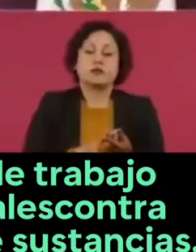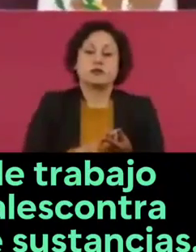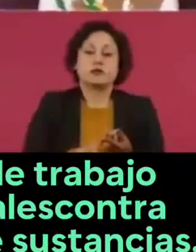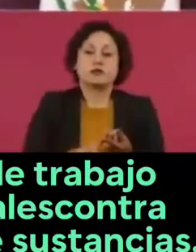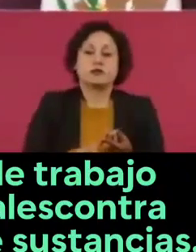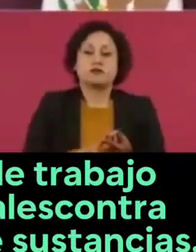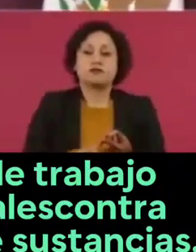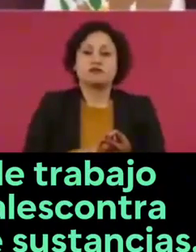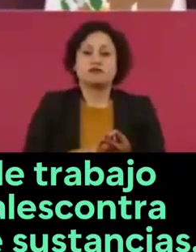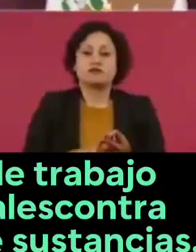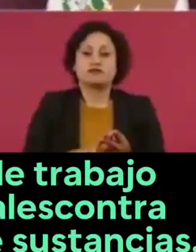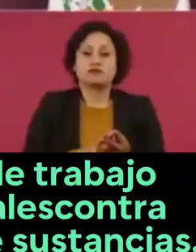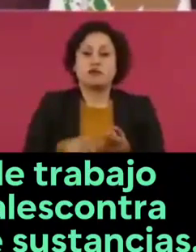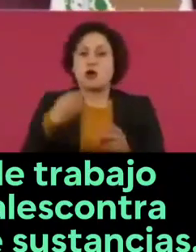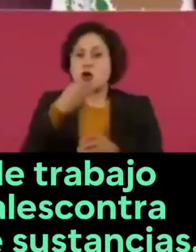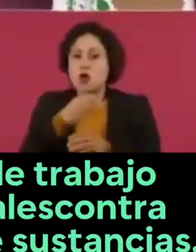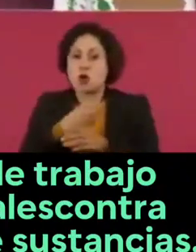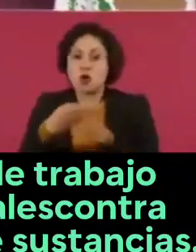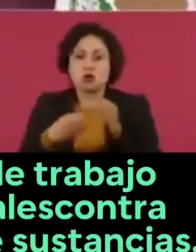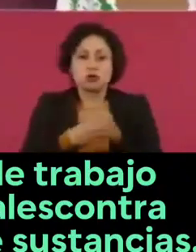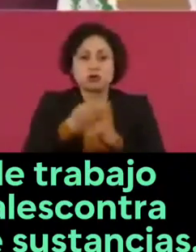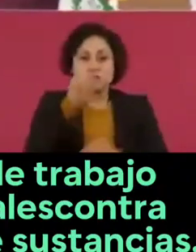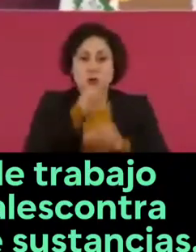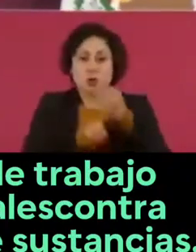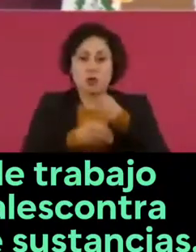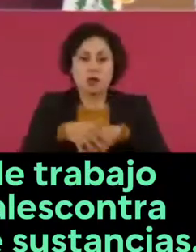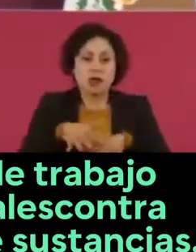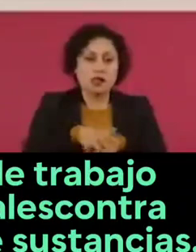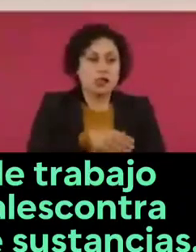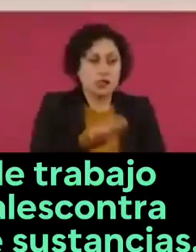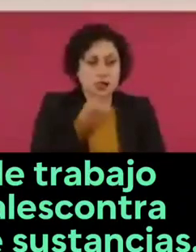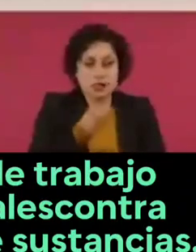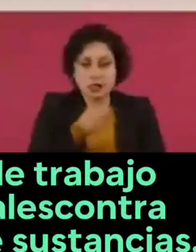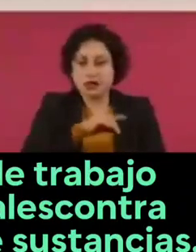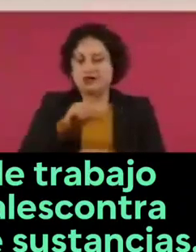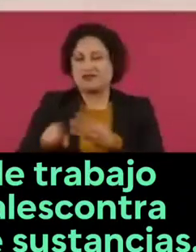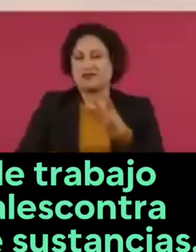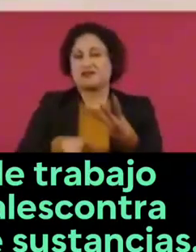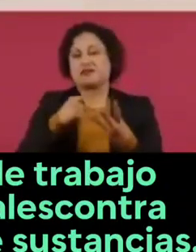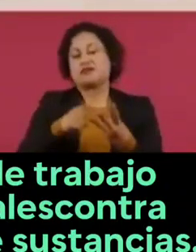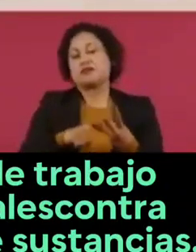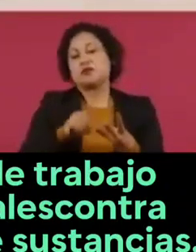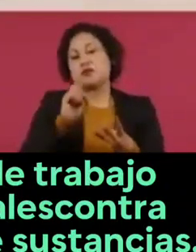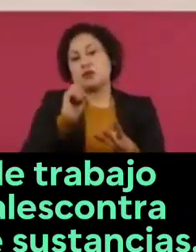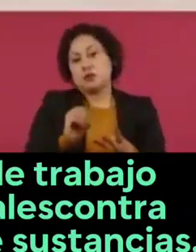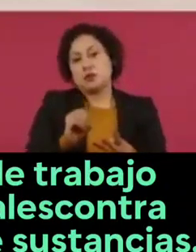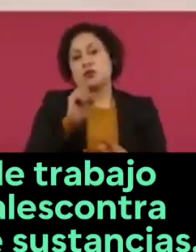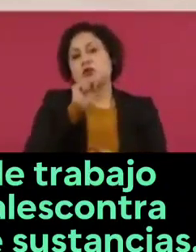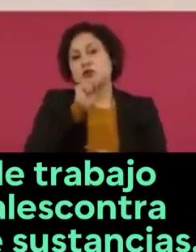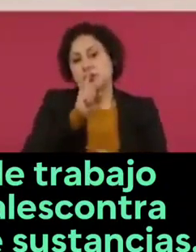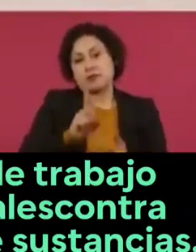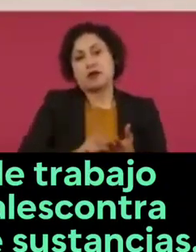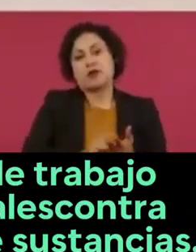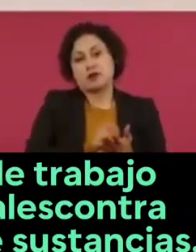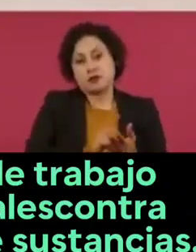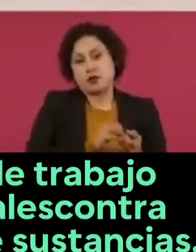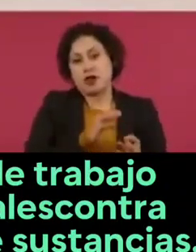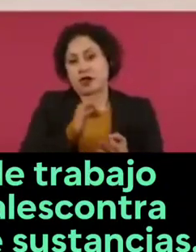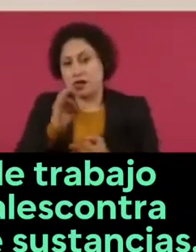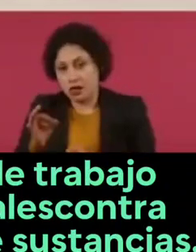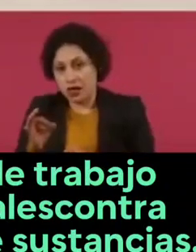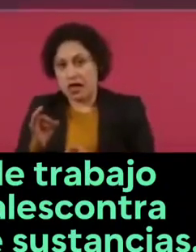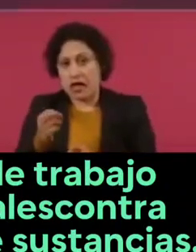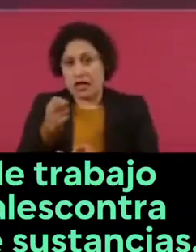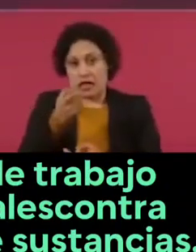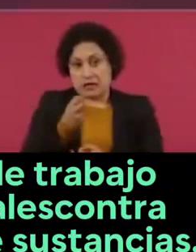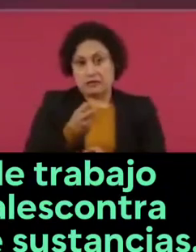el consumo de productos chatarra, desde luego con el consumo de droga, orientar para